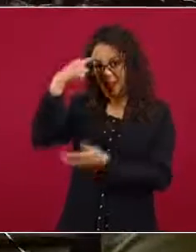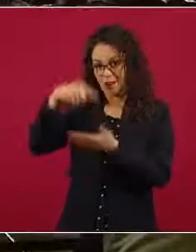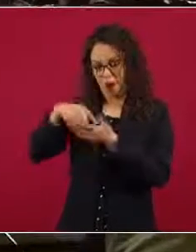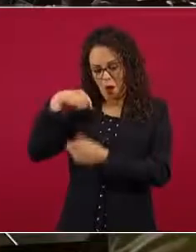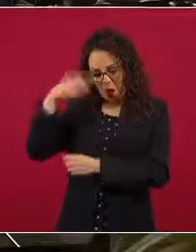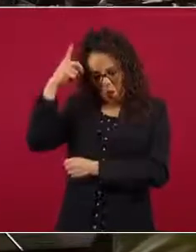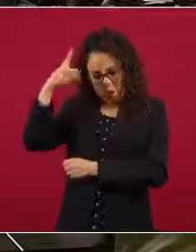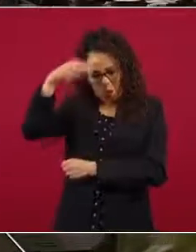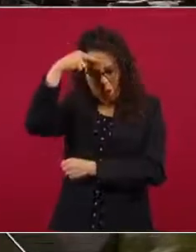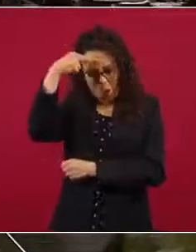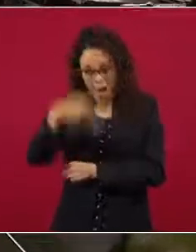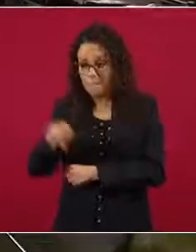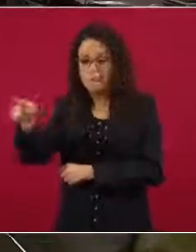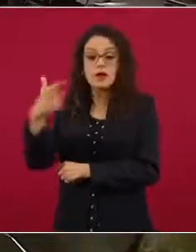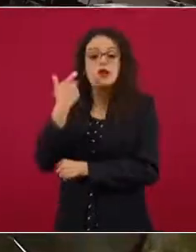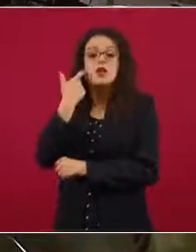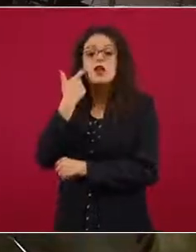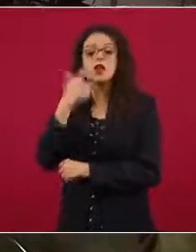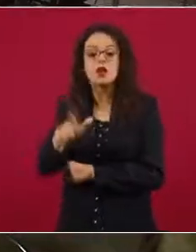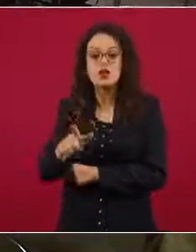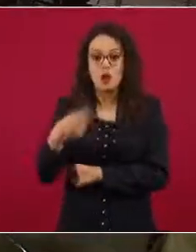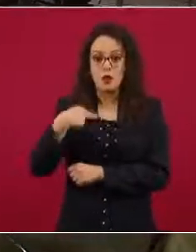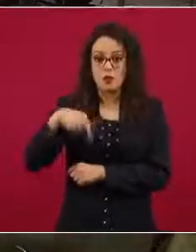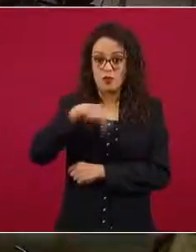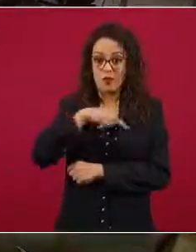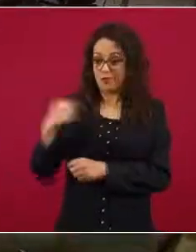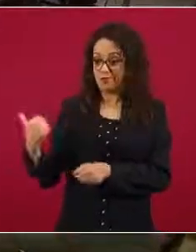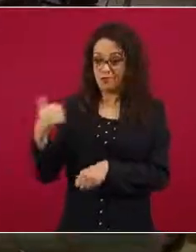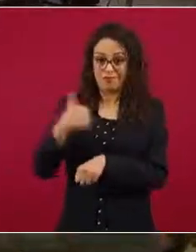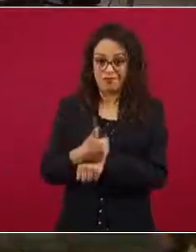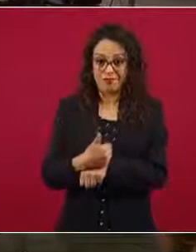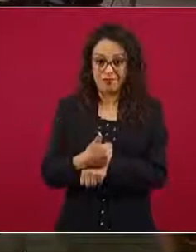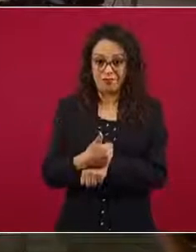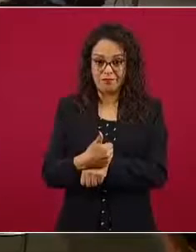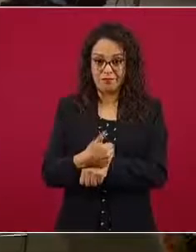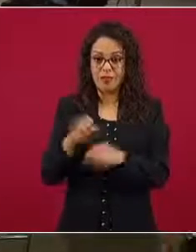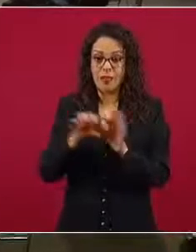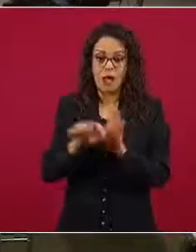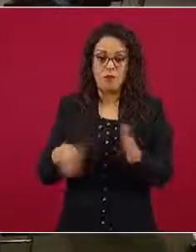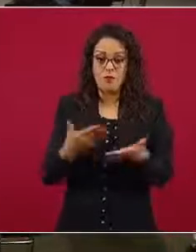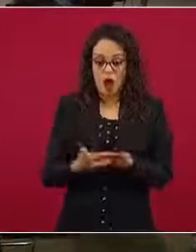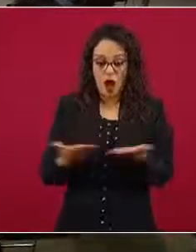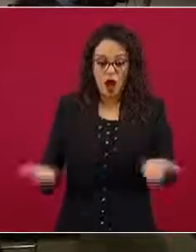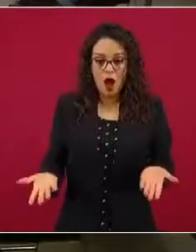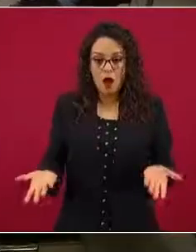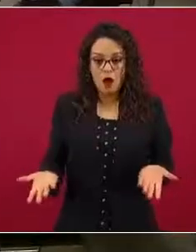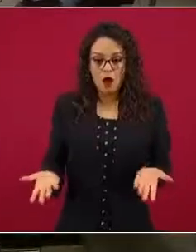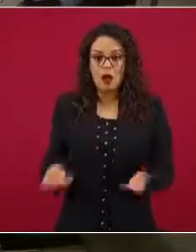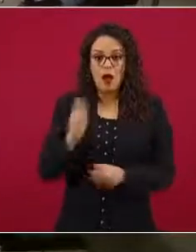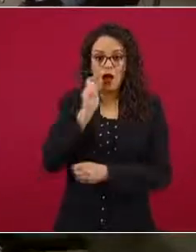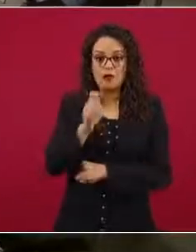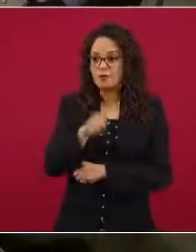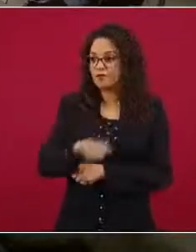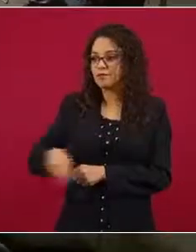que nosotros llegáramos, como ahora, que están haciendo este frente en contra